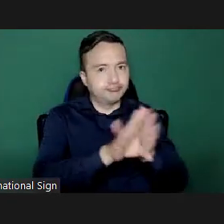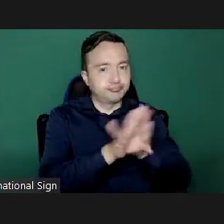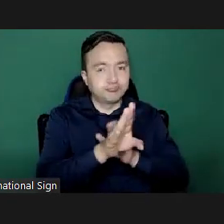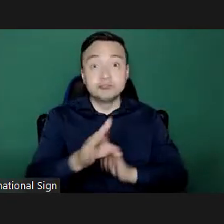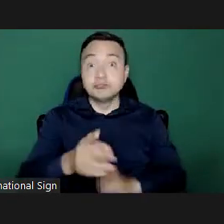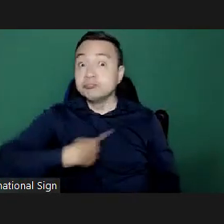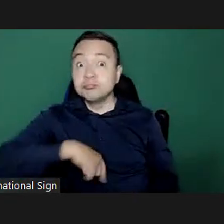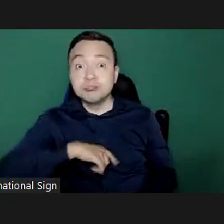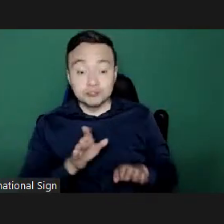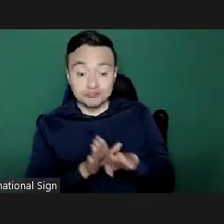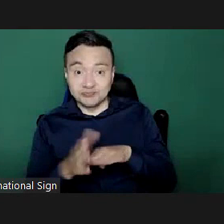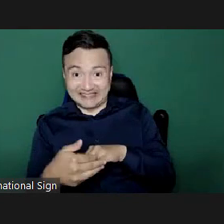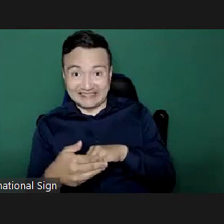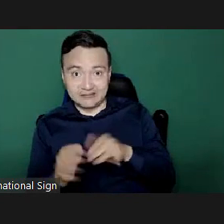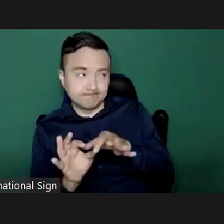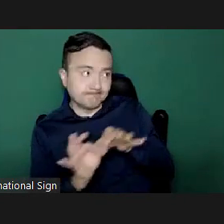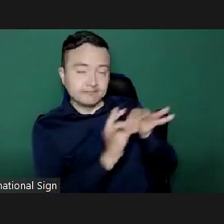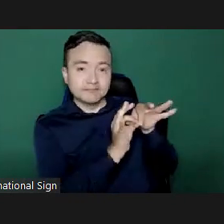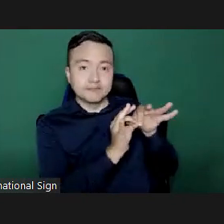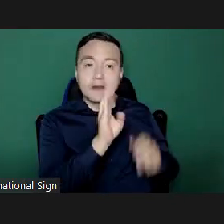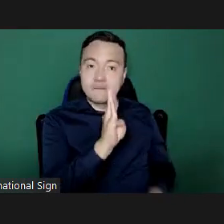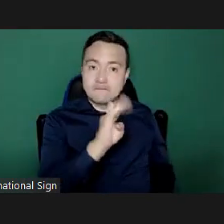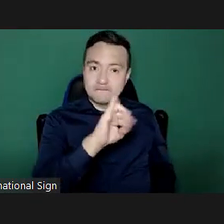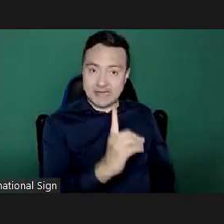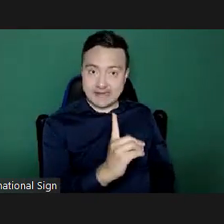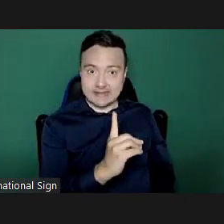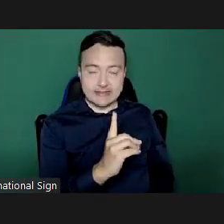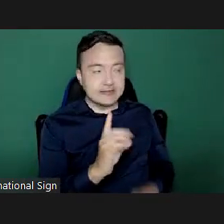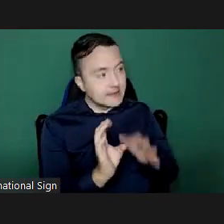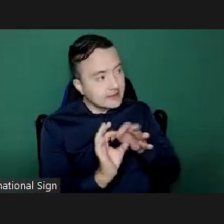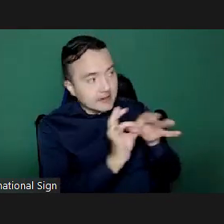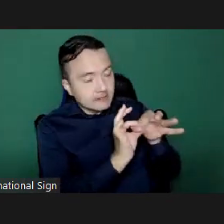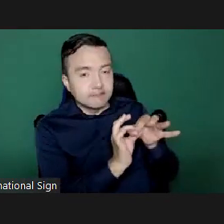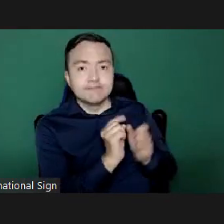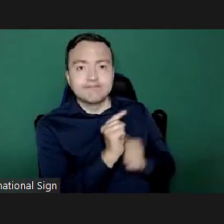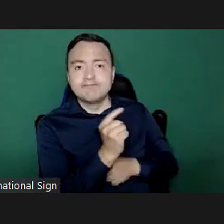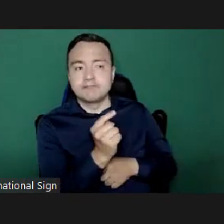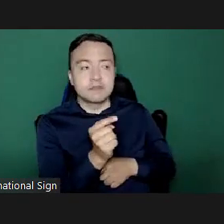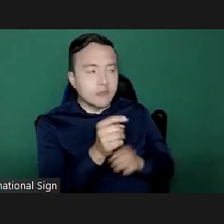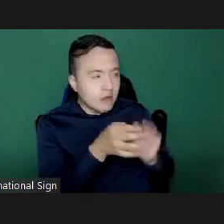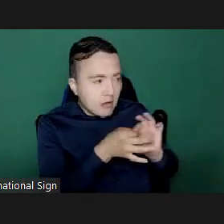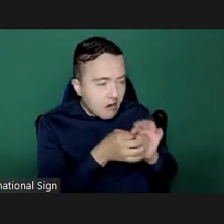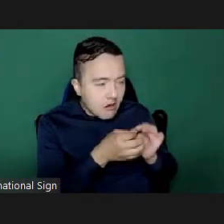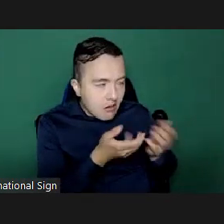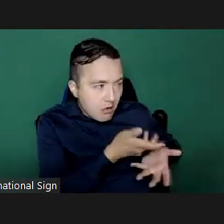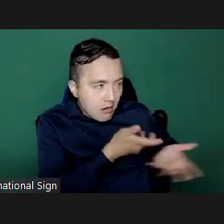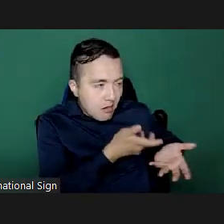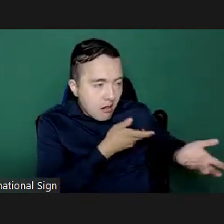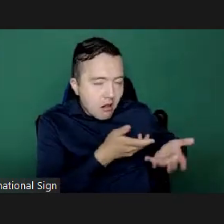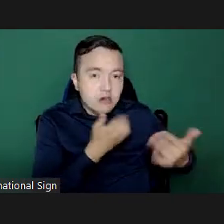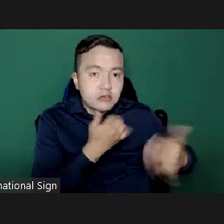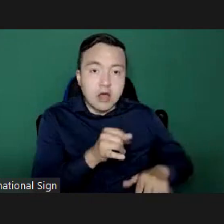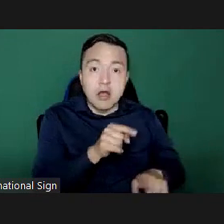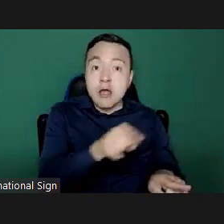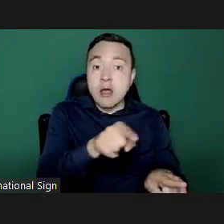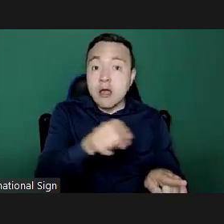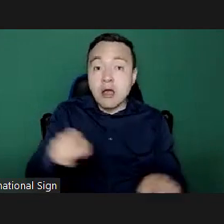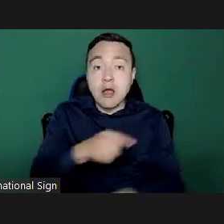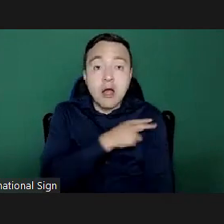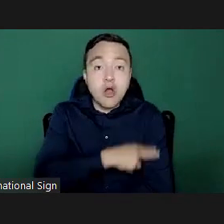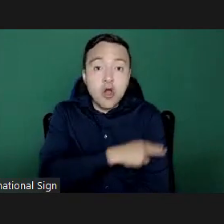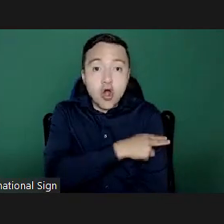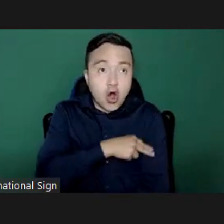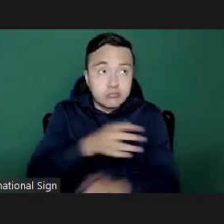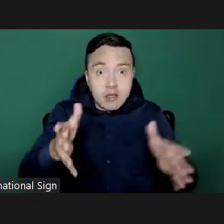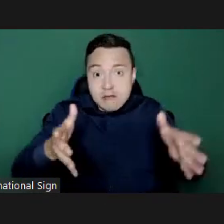Desarrollo. El número de hospitales, de centros médicos hemos estado trabajando en su